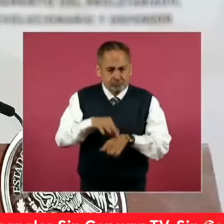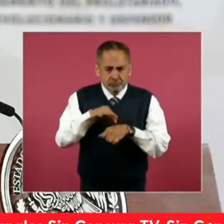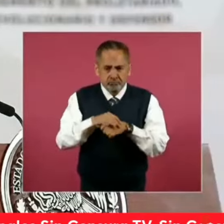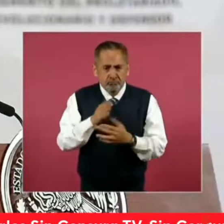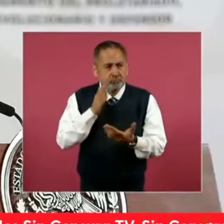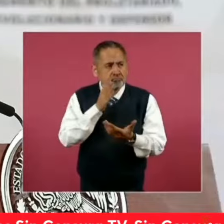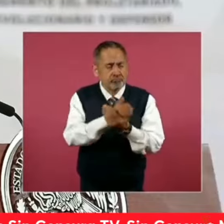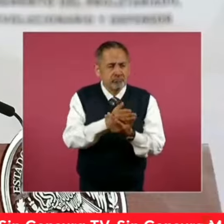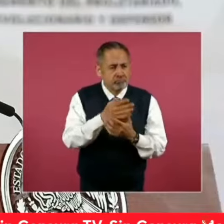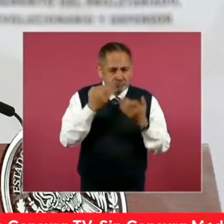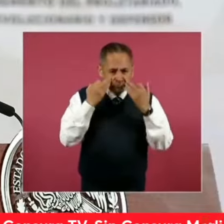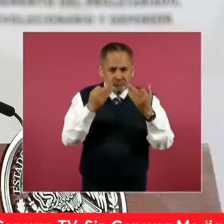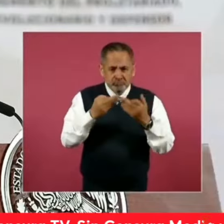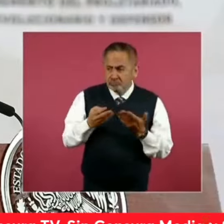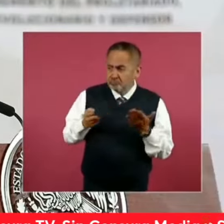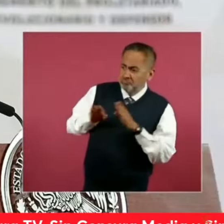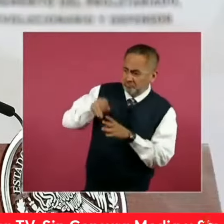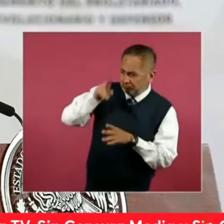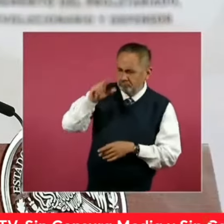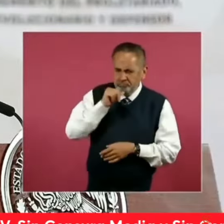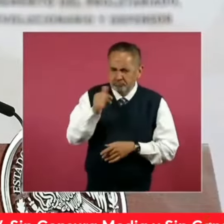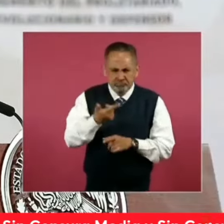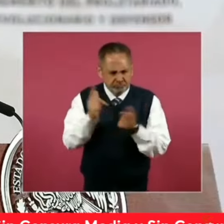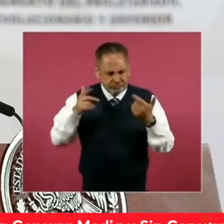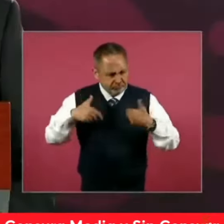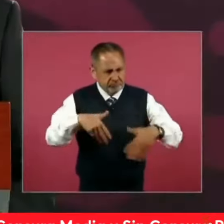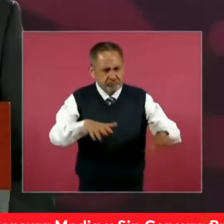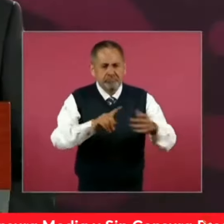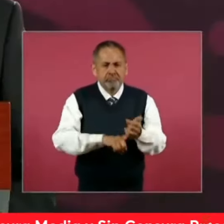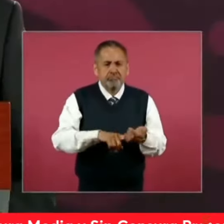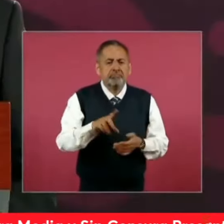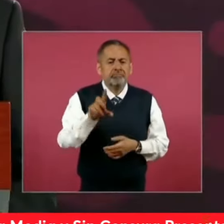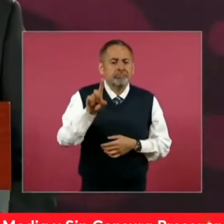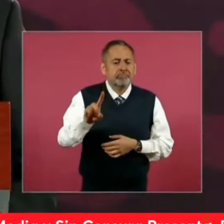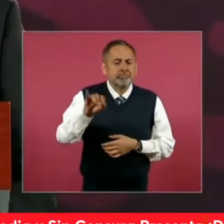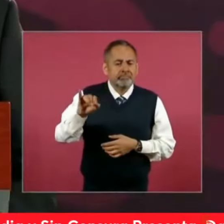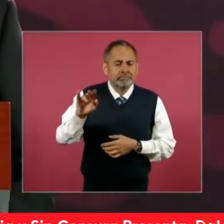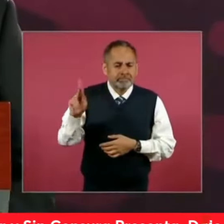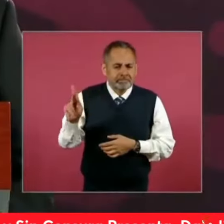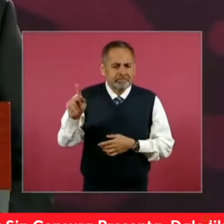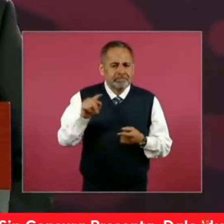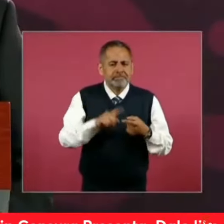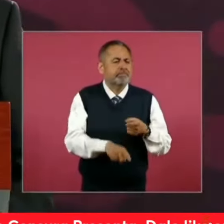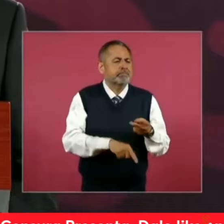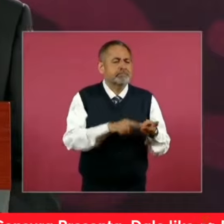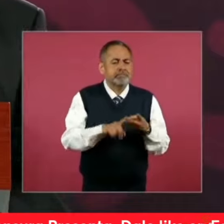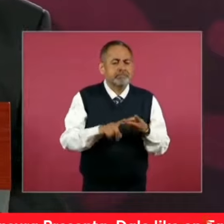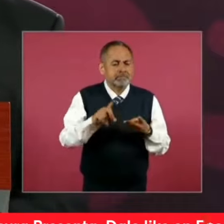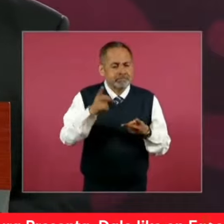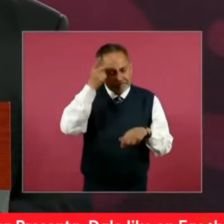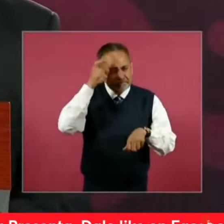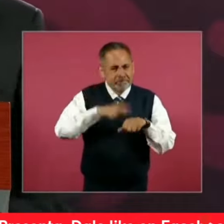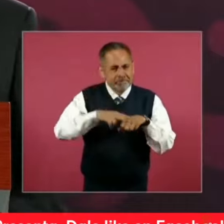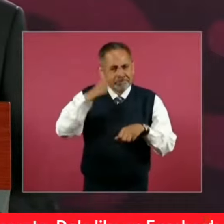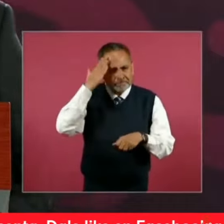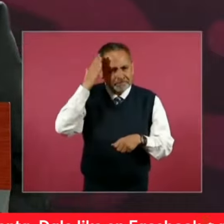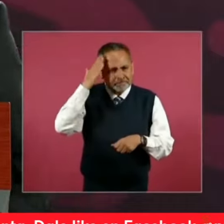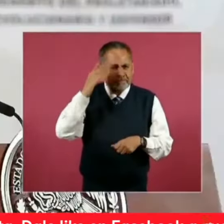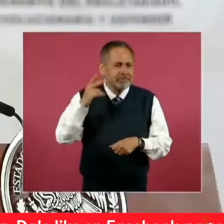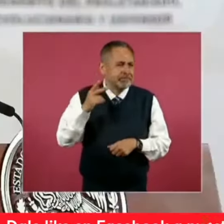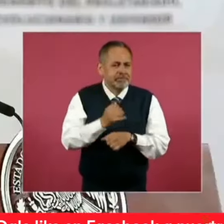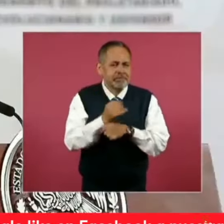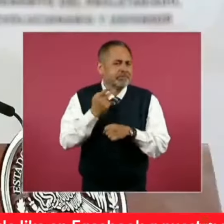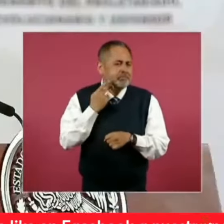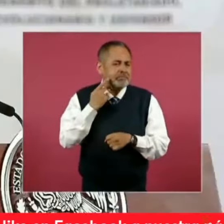presencial y sin restricción alguna los expedientes de la Dirección Federal de Seguridad y de la Dirección General de Investigaciones Políticas